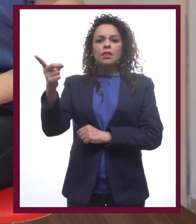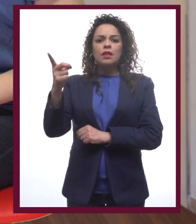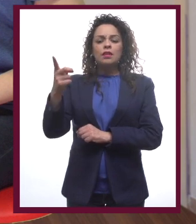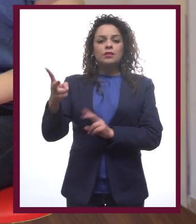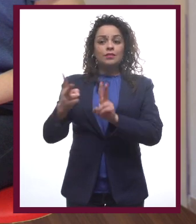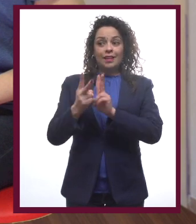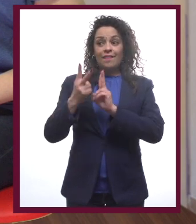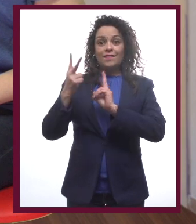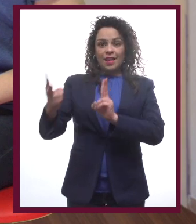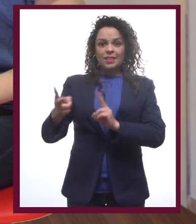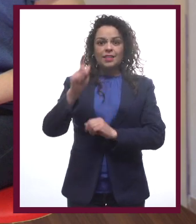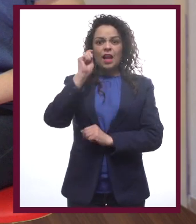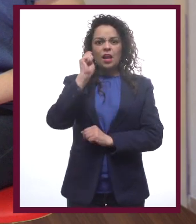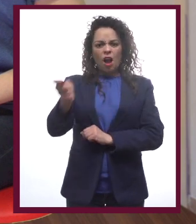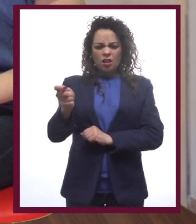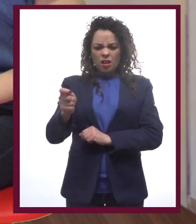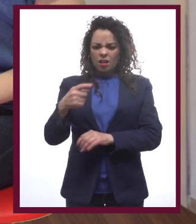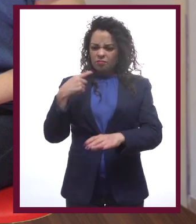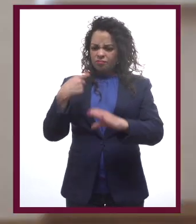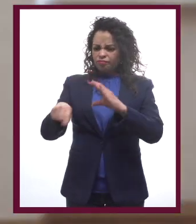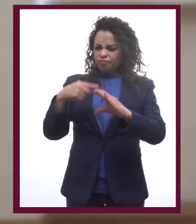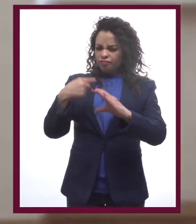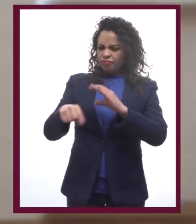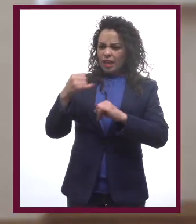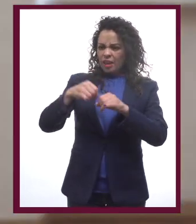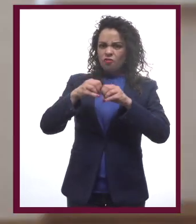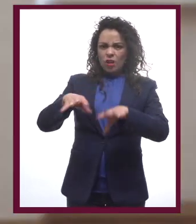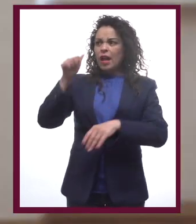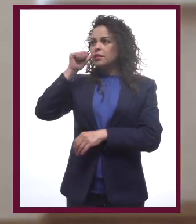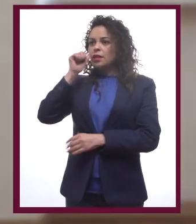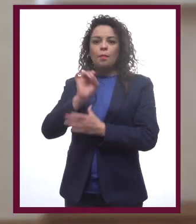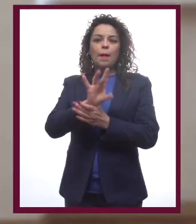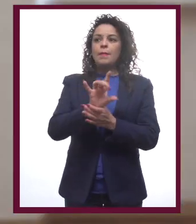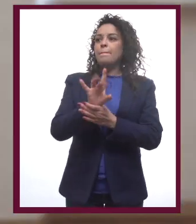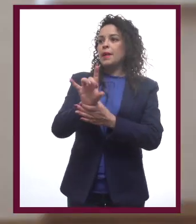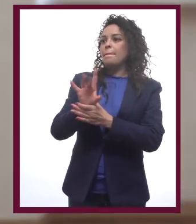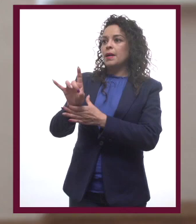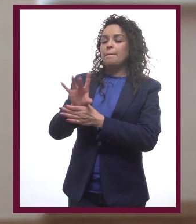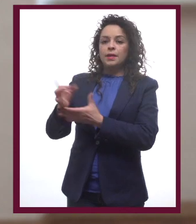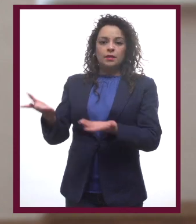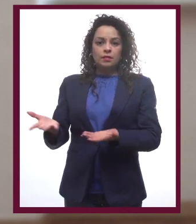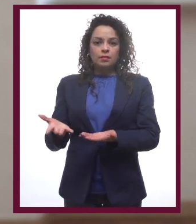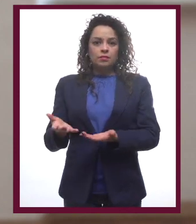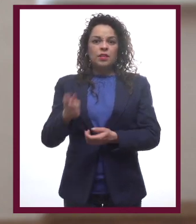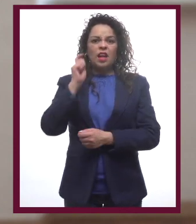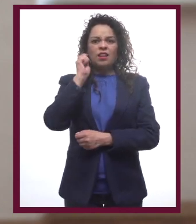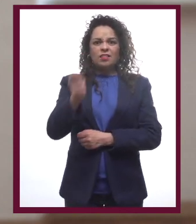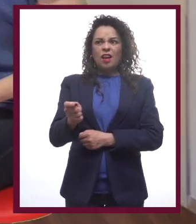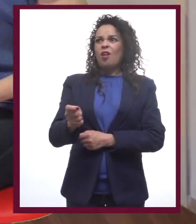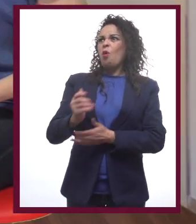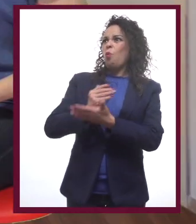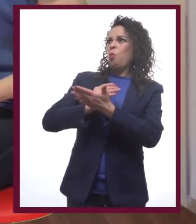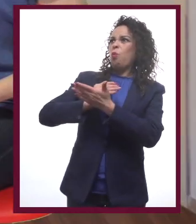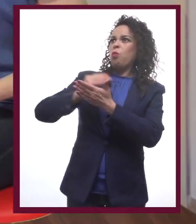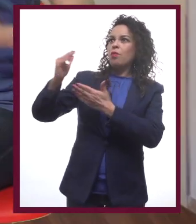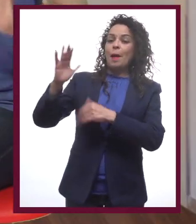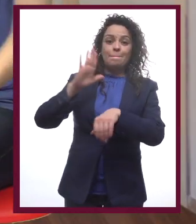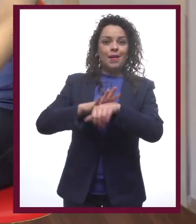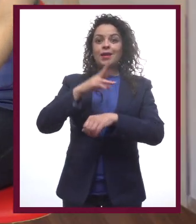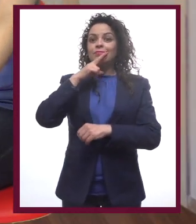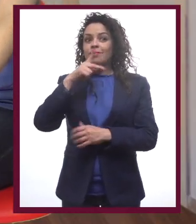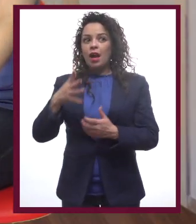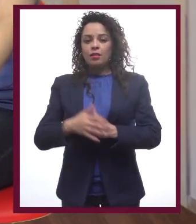día reenvió un rumor del vecino del 3 que en el chat del edificio manda cualquier información que le llegue. Mientras más escandalosa, mejor.